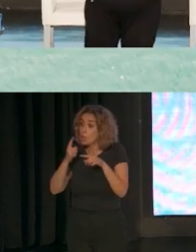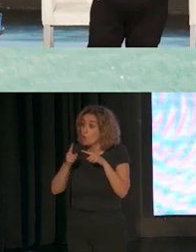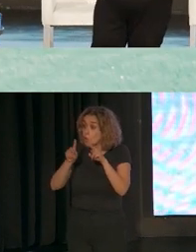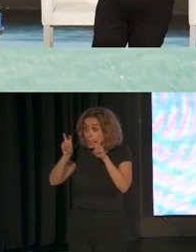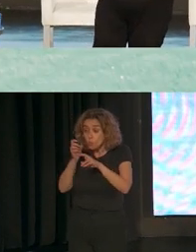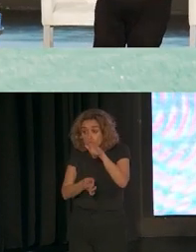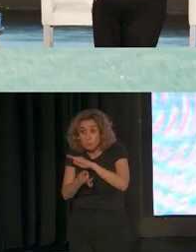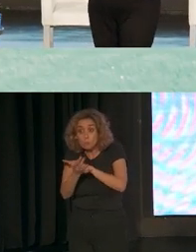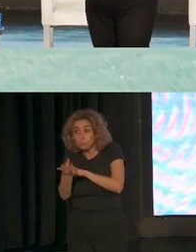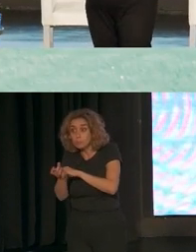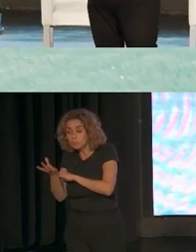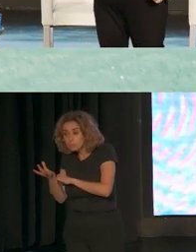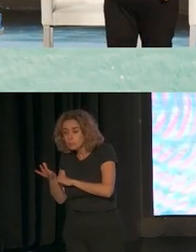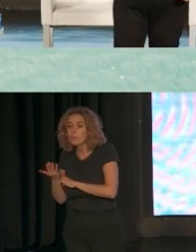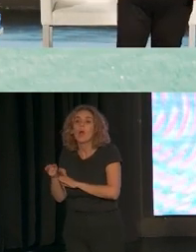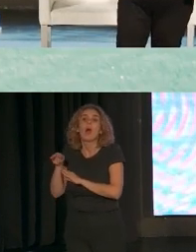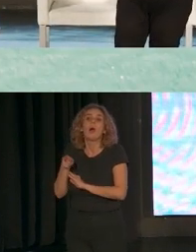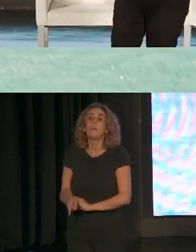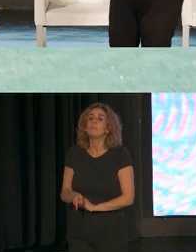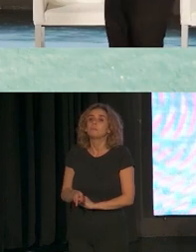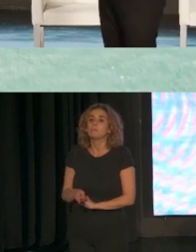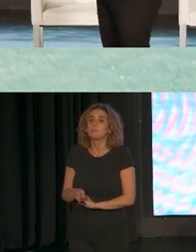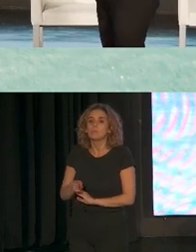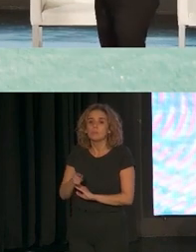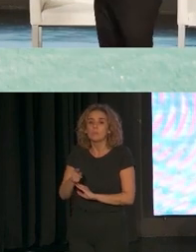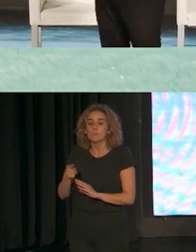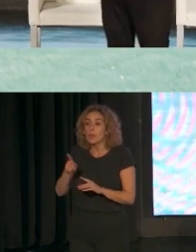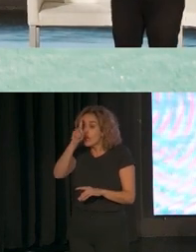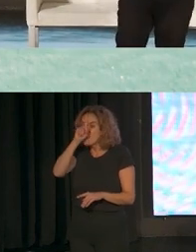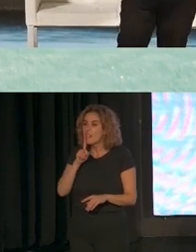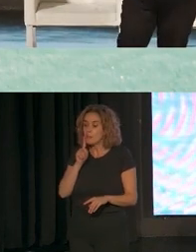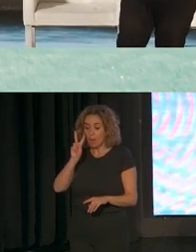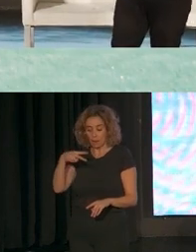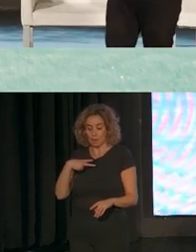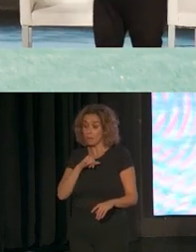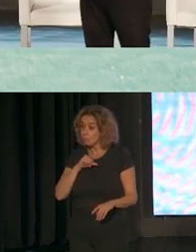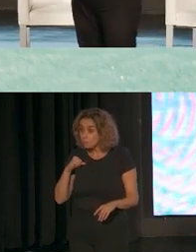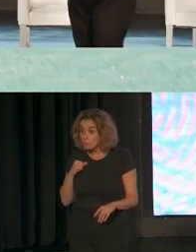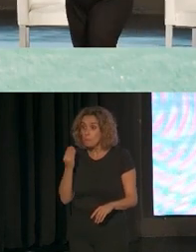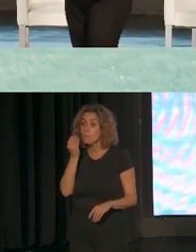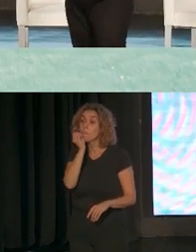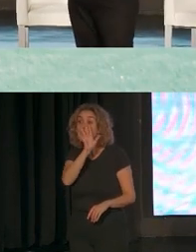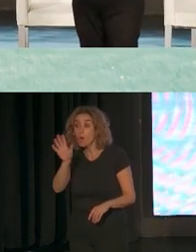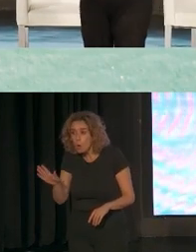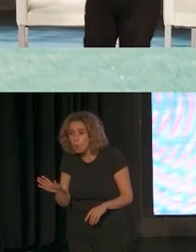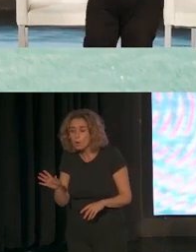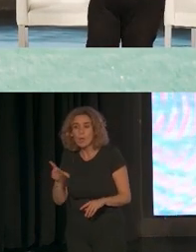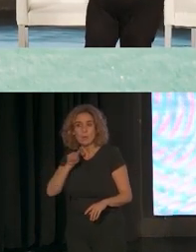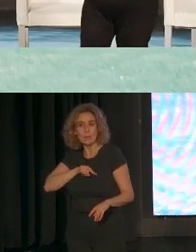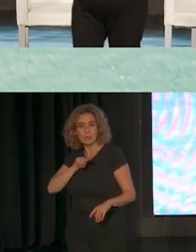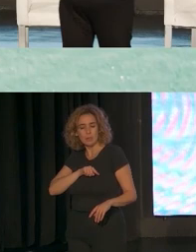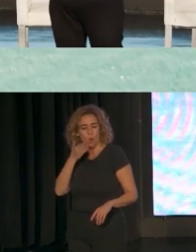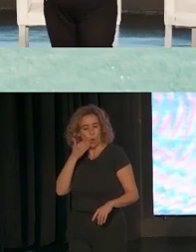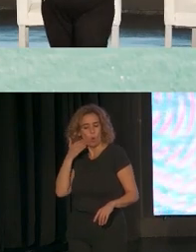nuevas también mejor la la imagen hacia nosotros mismos y nos hace sentirnos pues mejor y más